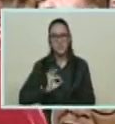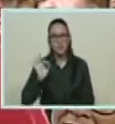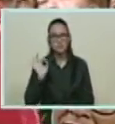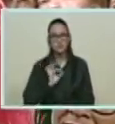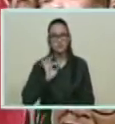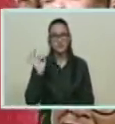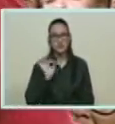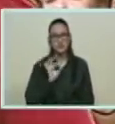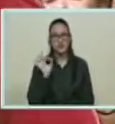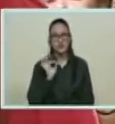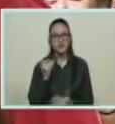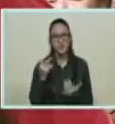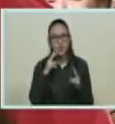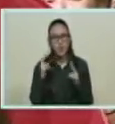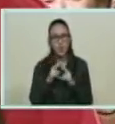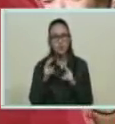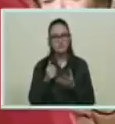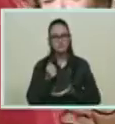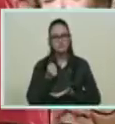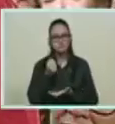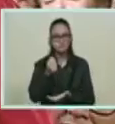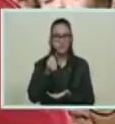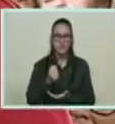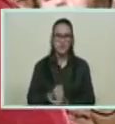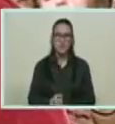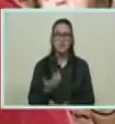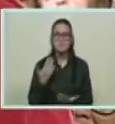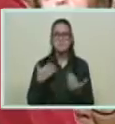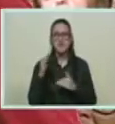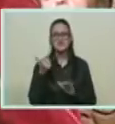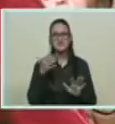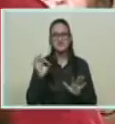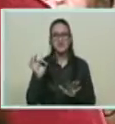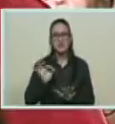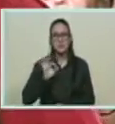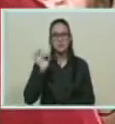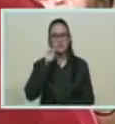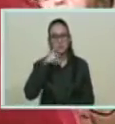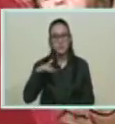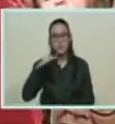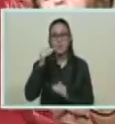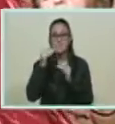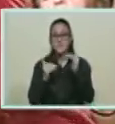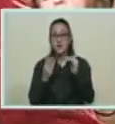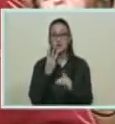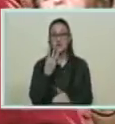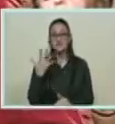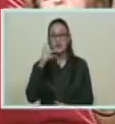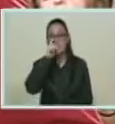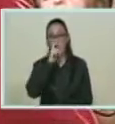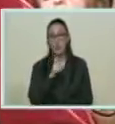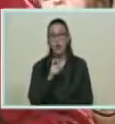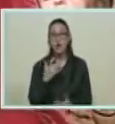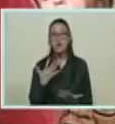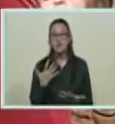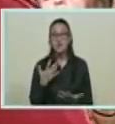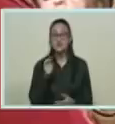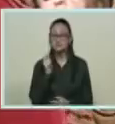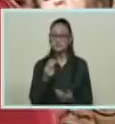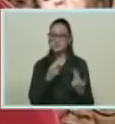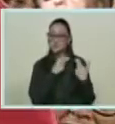de la población, que es lo que se conoce como el bono demográfico. Más del 60% de nuestro pueblo tiene menos de 35 años, por lo cual es nuestra